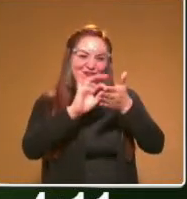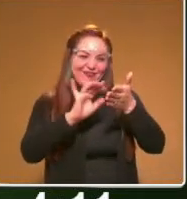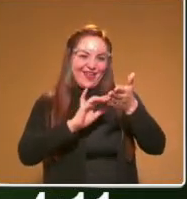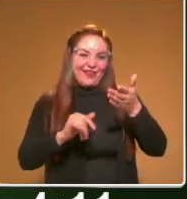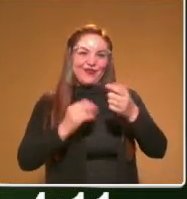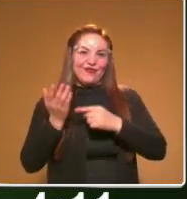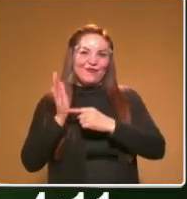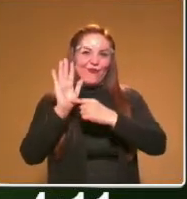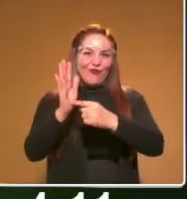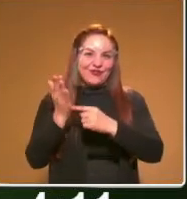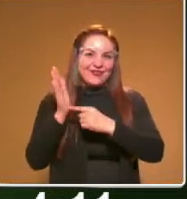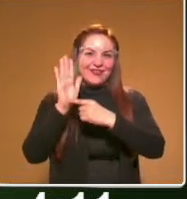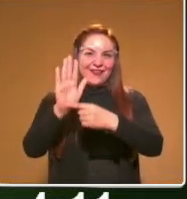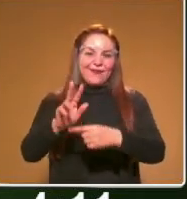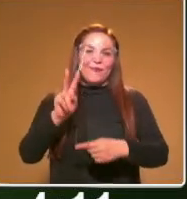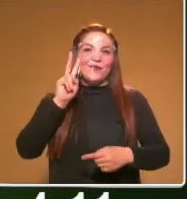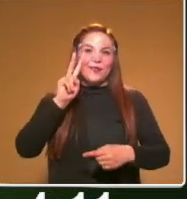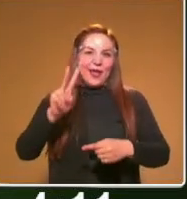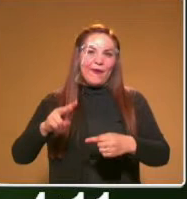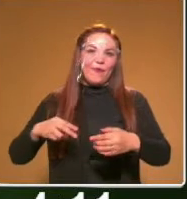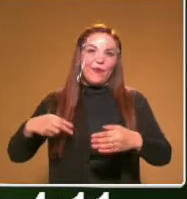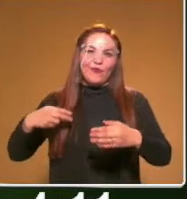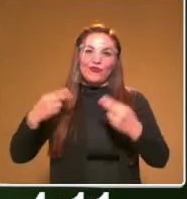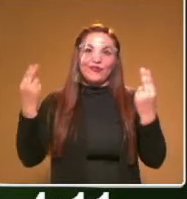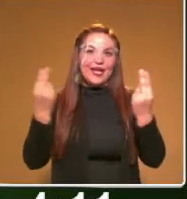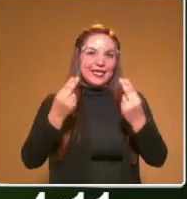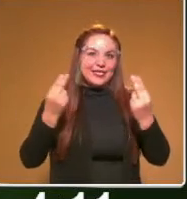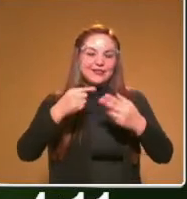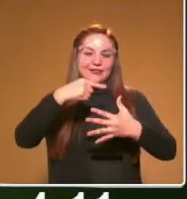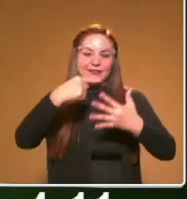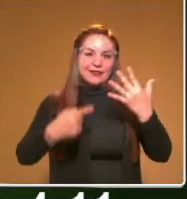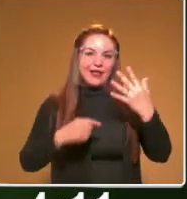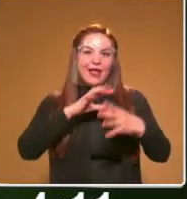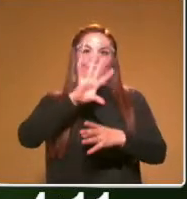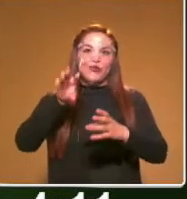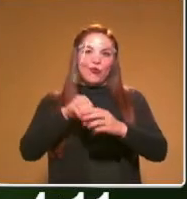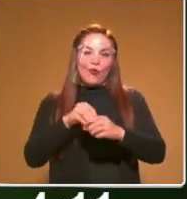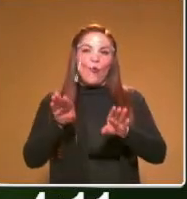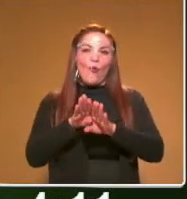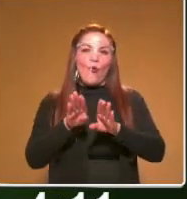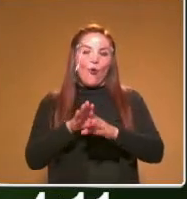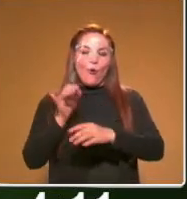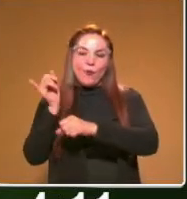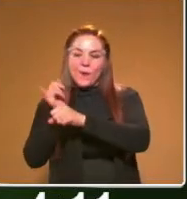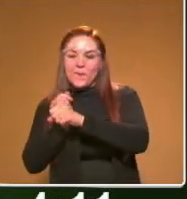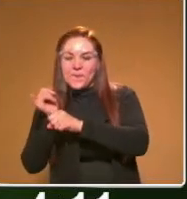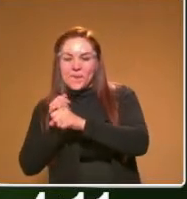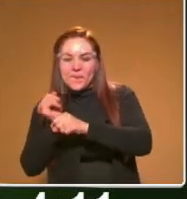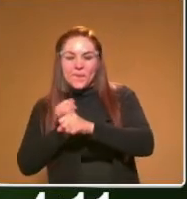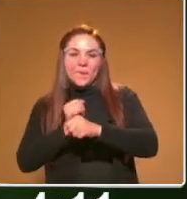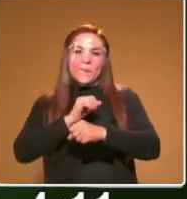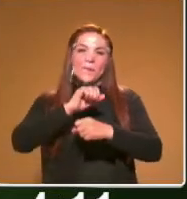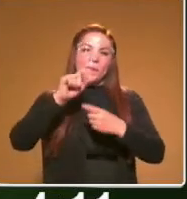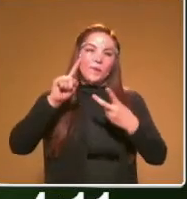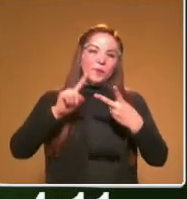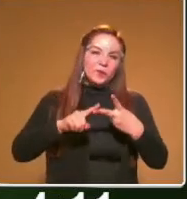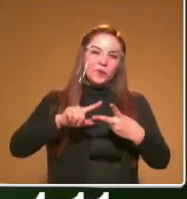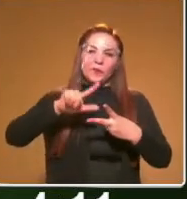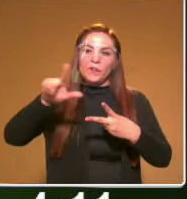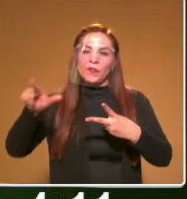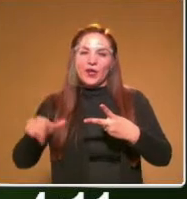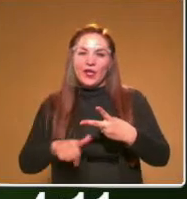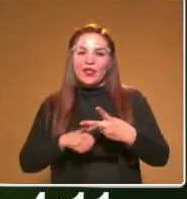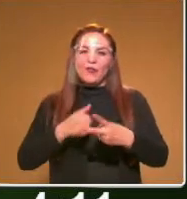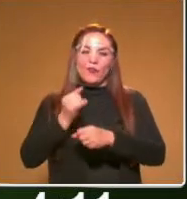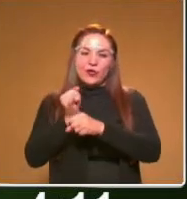maestra, para llevar a cabo la redacción de un texto expositivo, investigar, y después vimos cómo investigar de manera